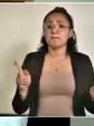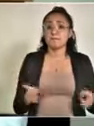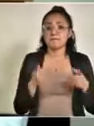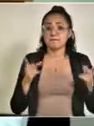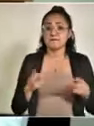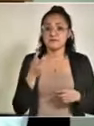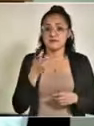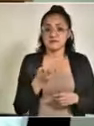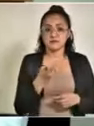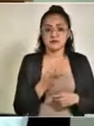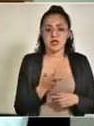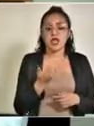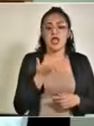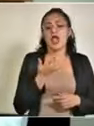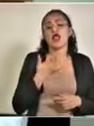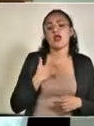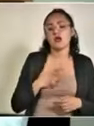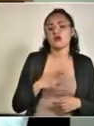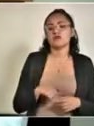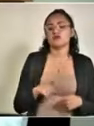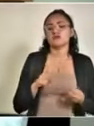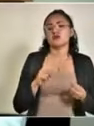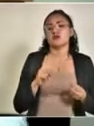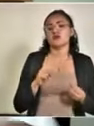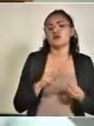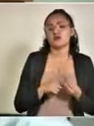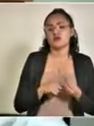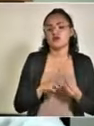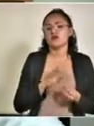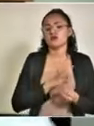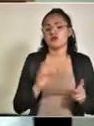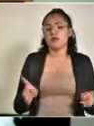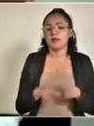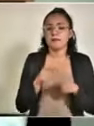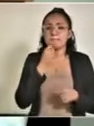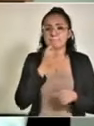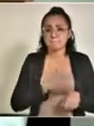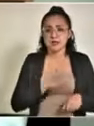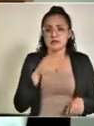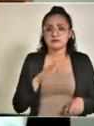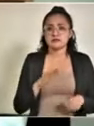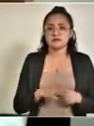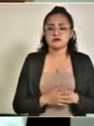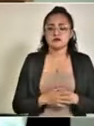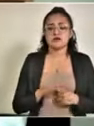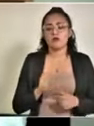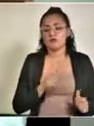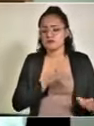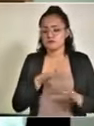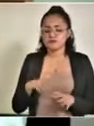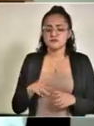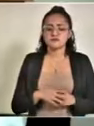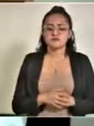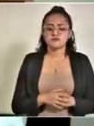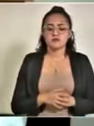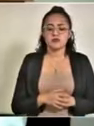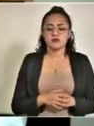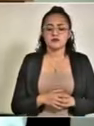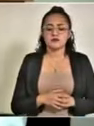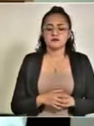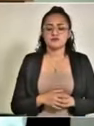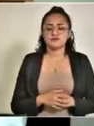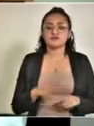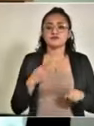vendieron estos productos como donde pudiera haber más venta de los mismos. Y por otro lado, también ya